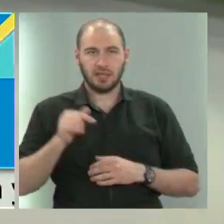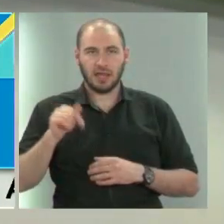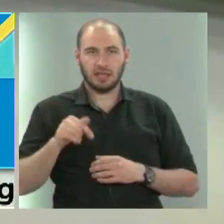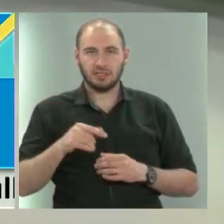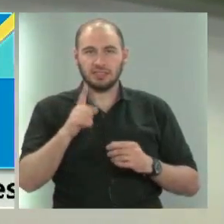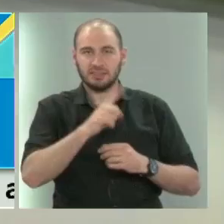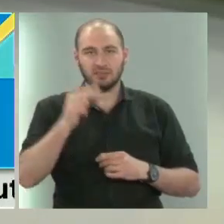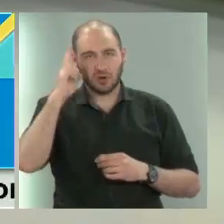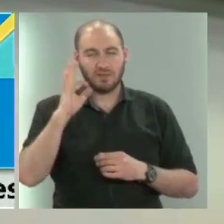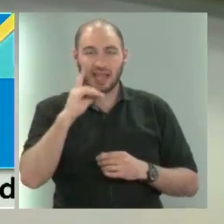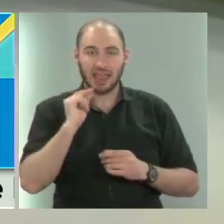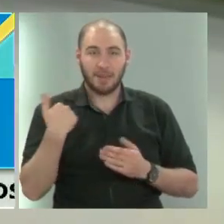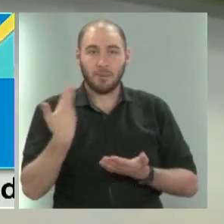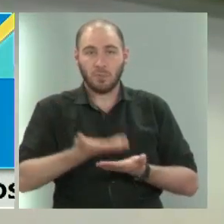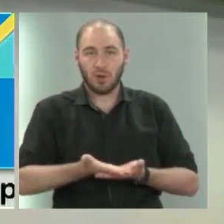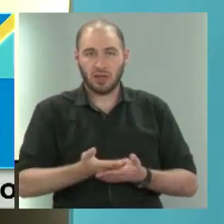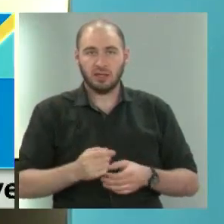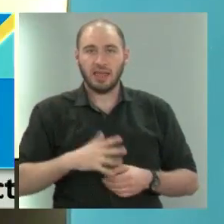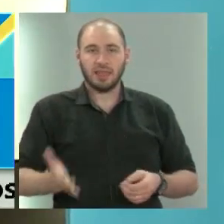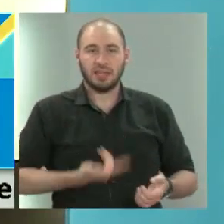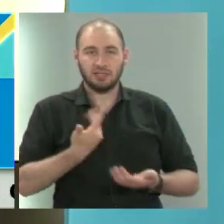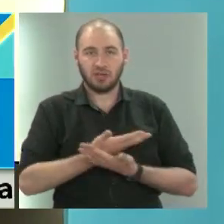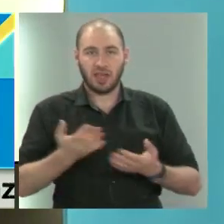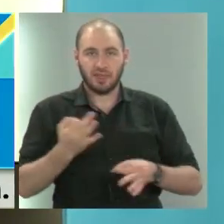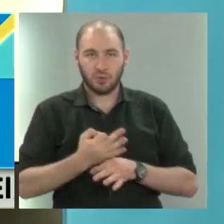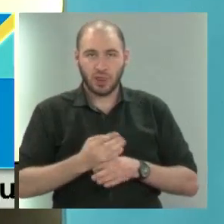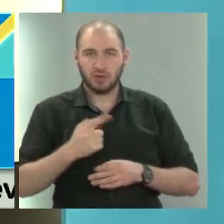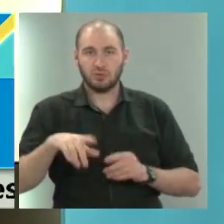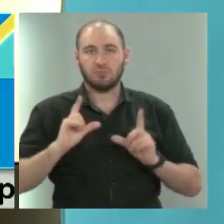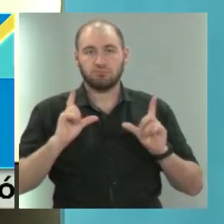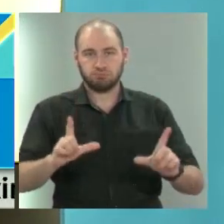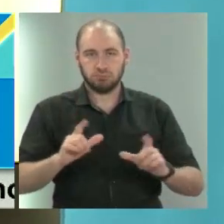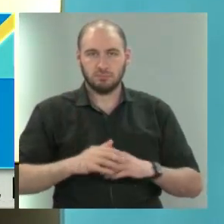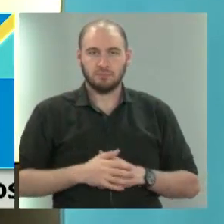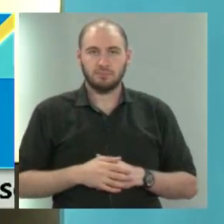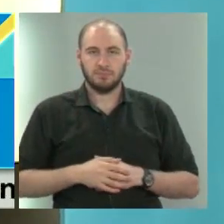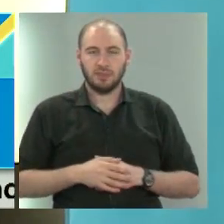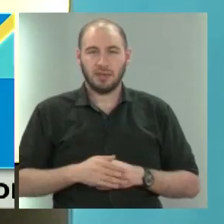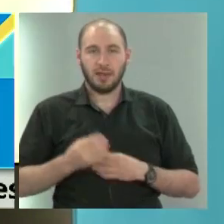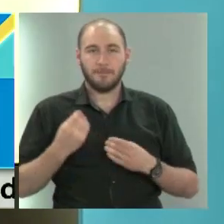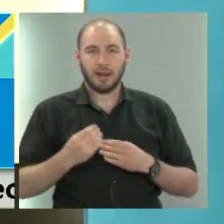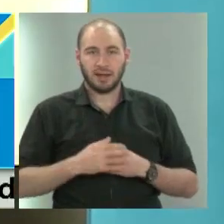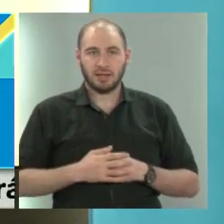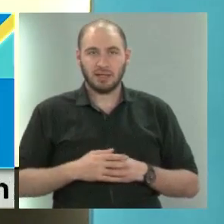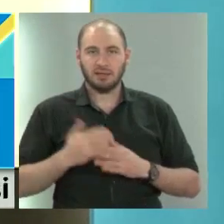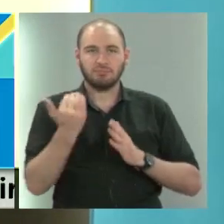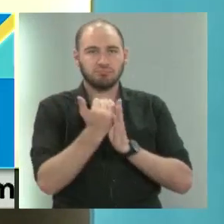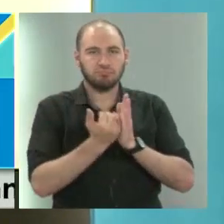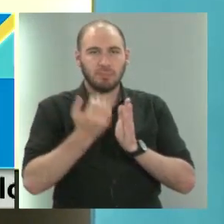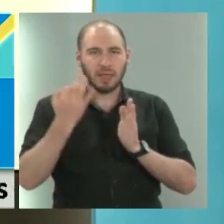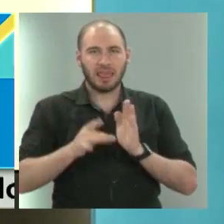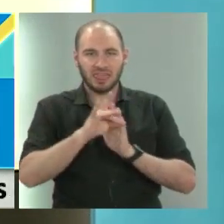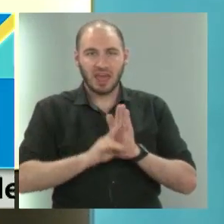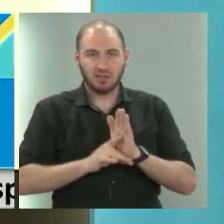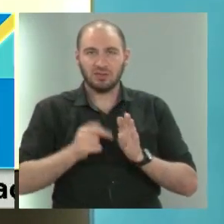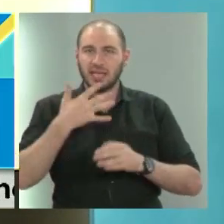estos 190 días que propuso la Dirección General de Escuelas, hemos desarrollado unas placas para tratar de desmenuzar un poco los datos y